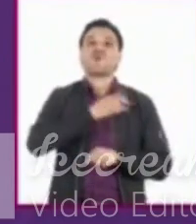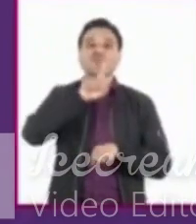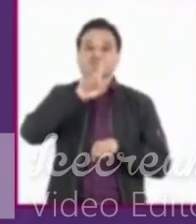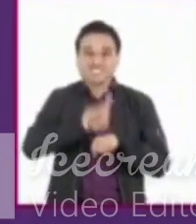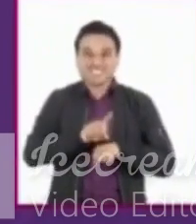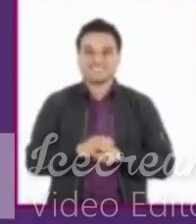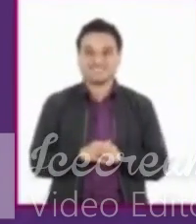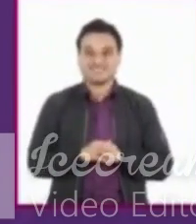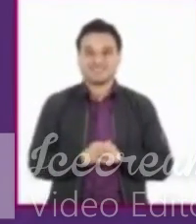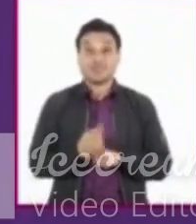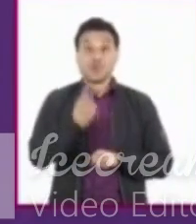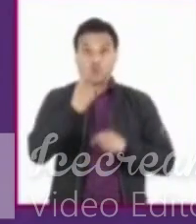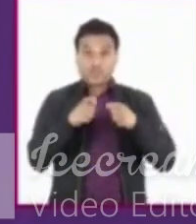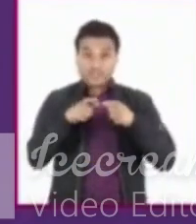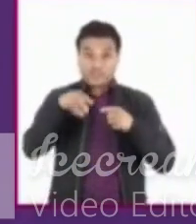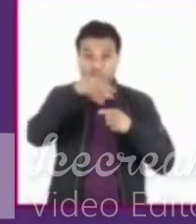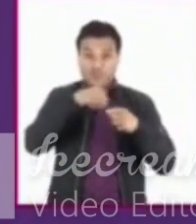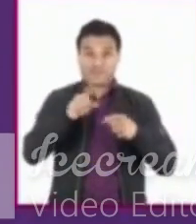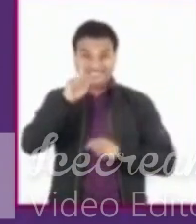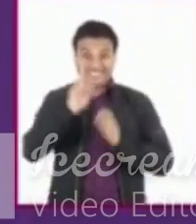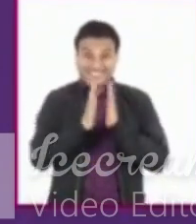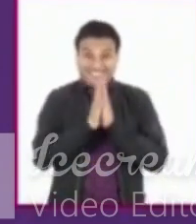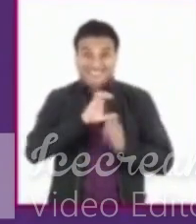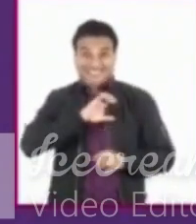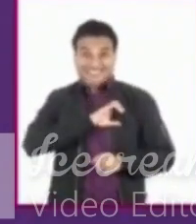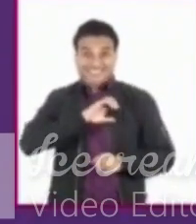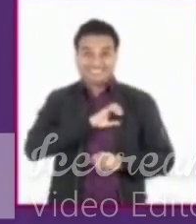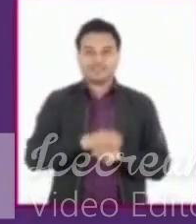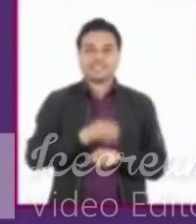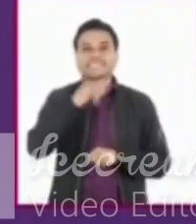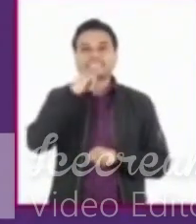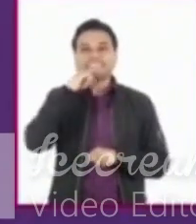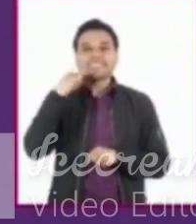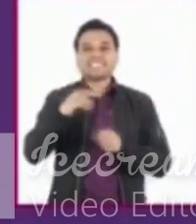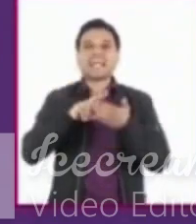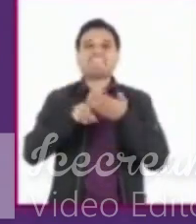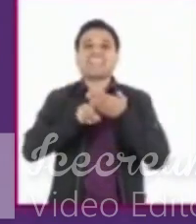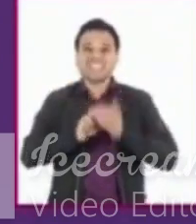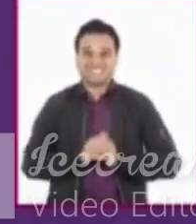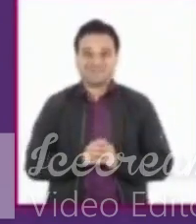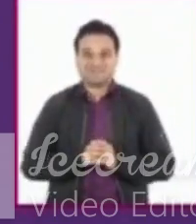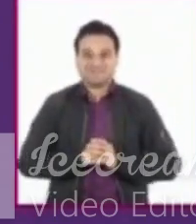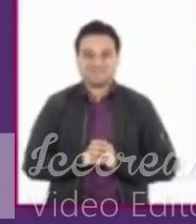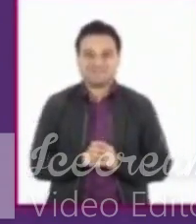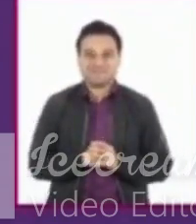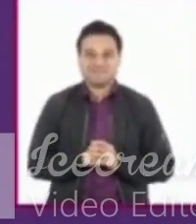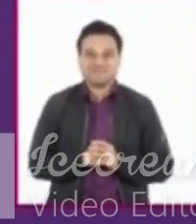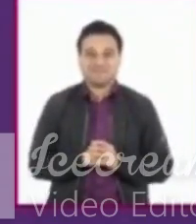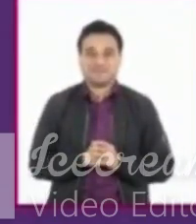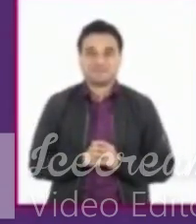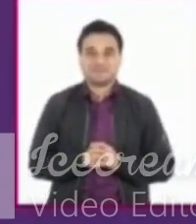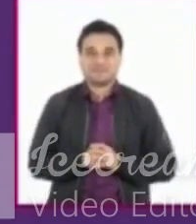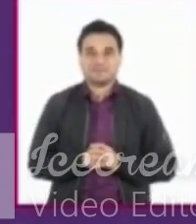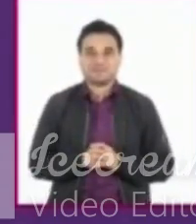¿Me puede dar un sope, por favor? Con salsa verde.